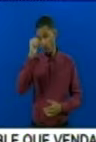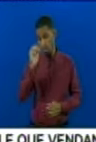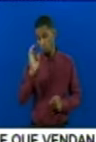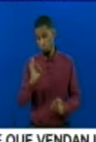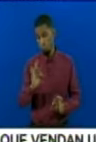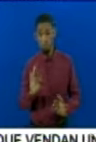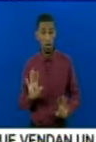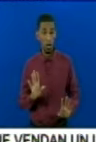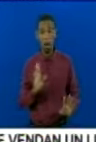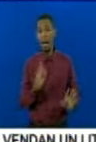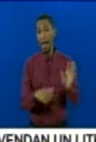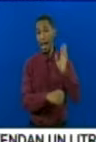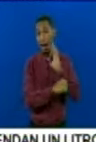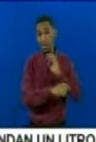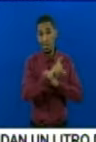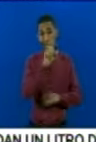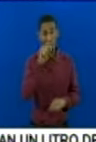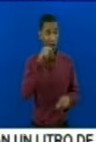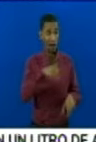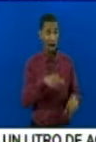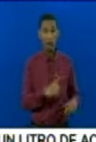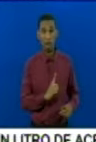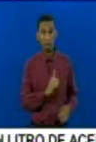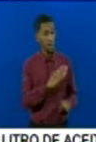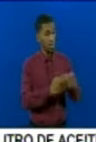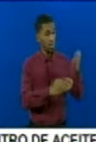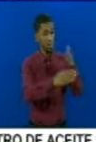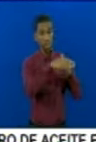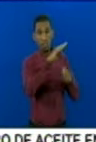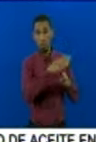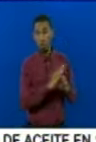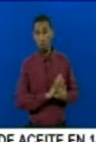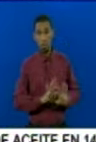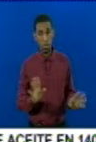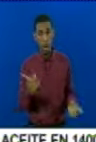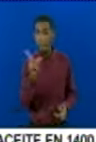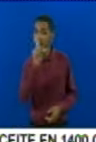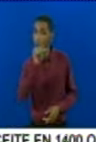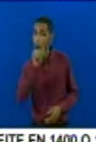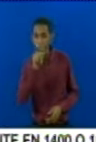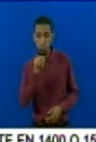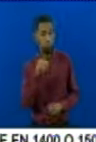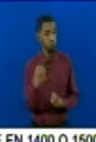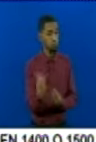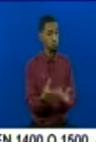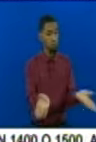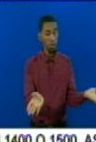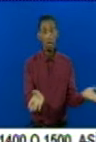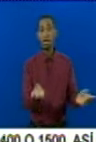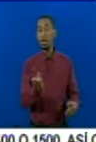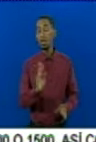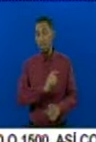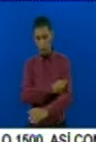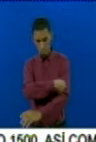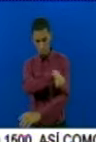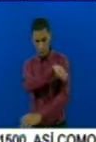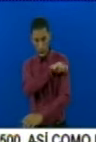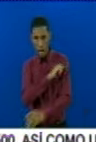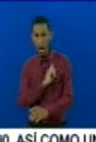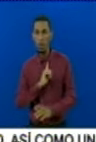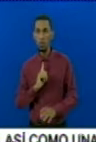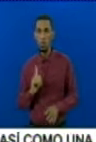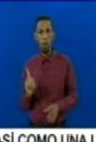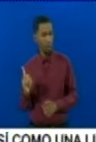casi todas las carnicerías del Distrito 4 se estaba distribuyendo el pollo, y la población ya llegando la